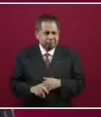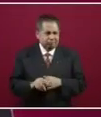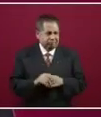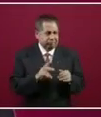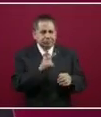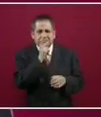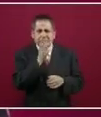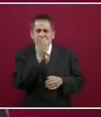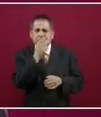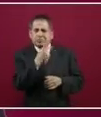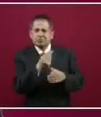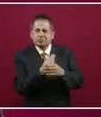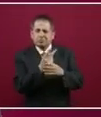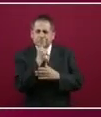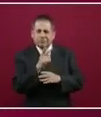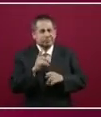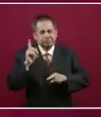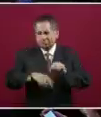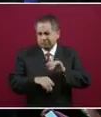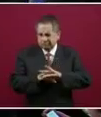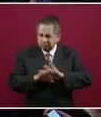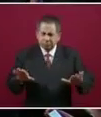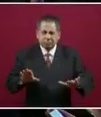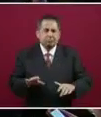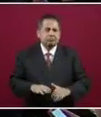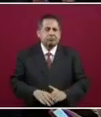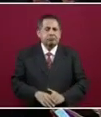tecnocráticos se utilizan.